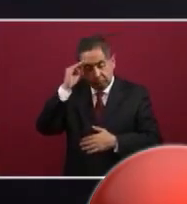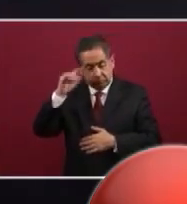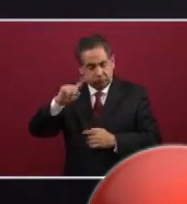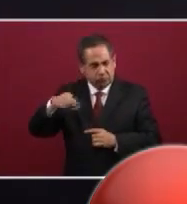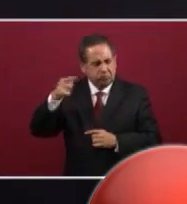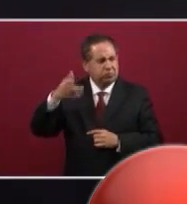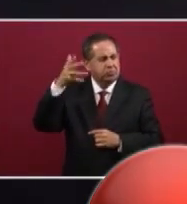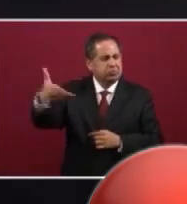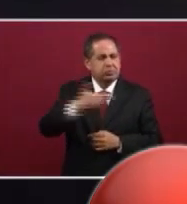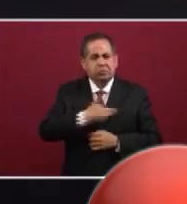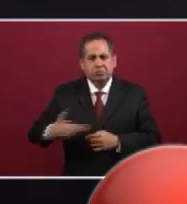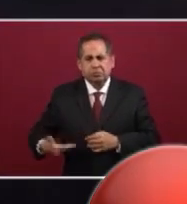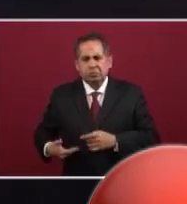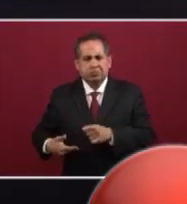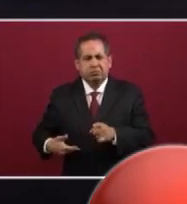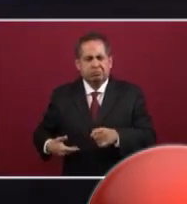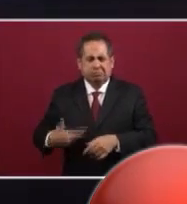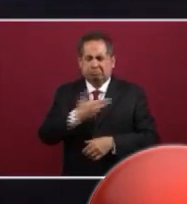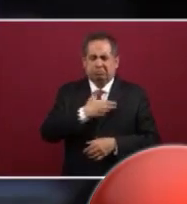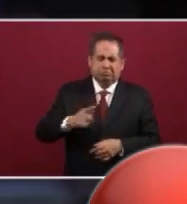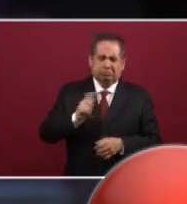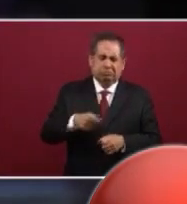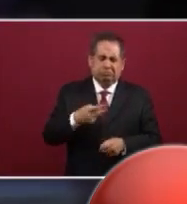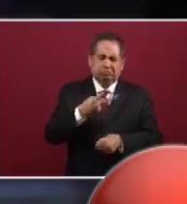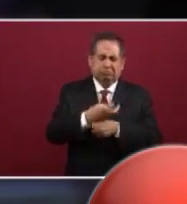dijo, no, ese es un puesto de segunda categoría.